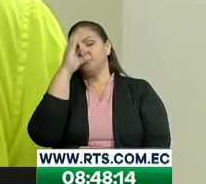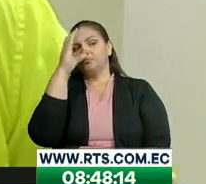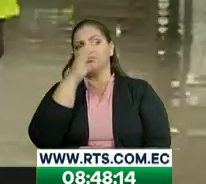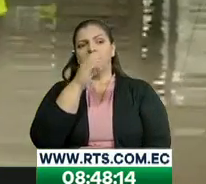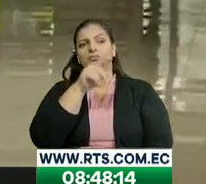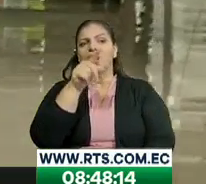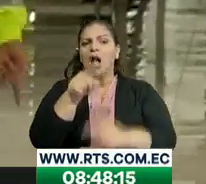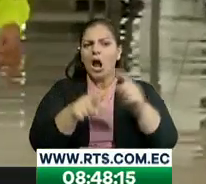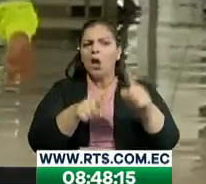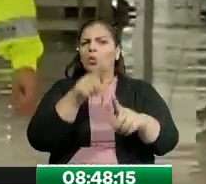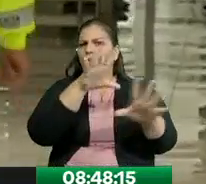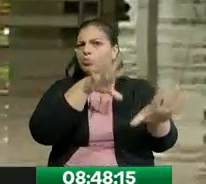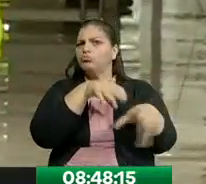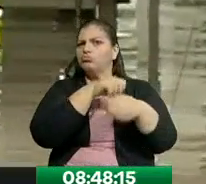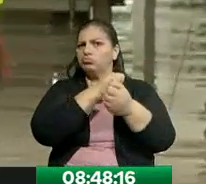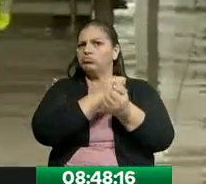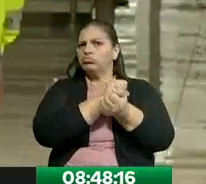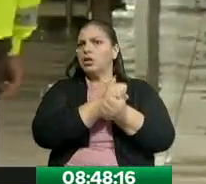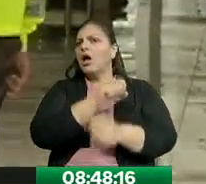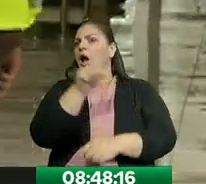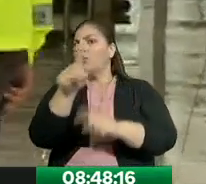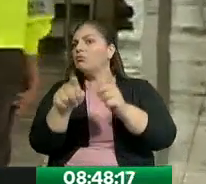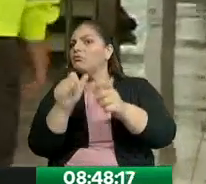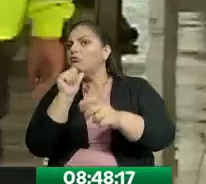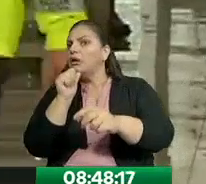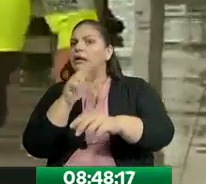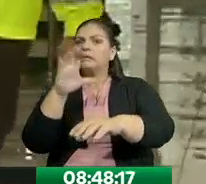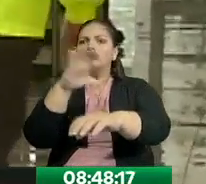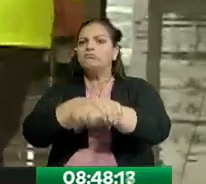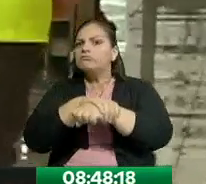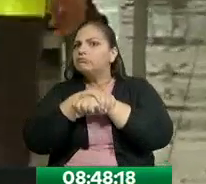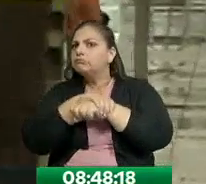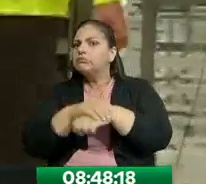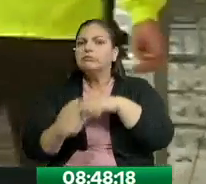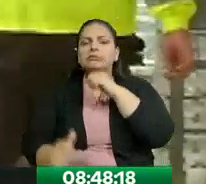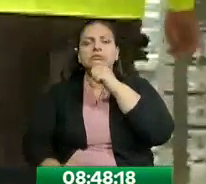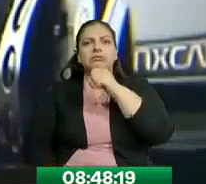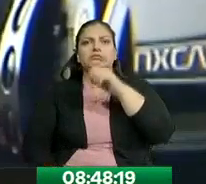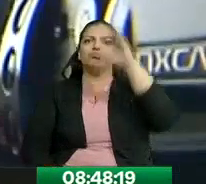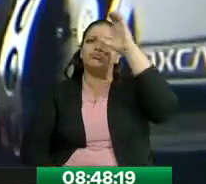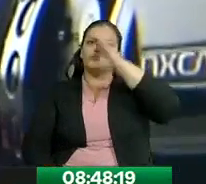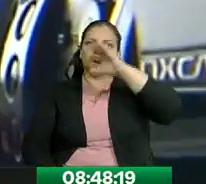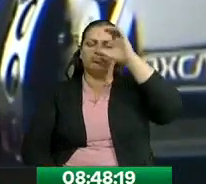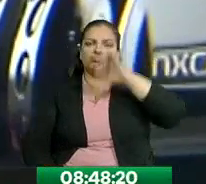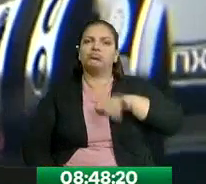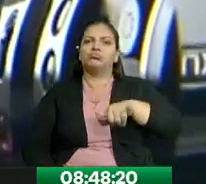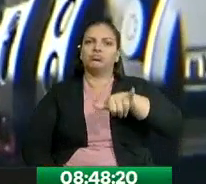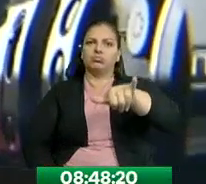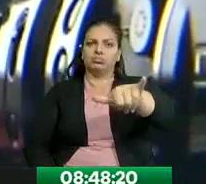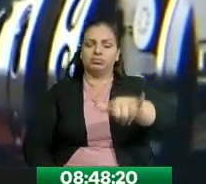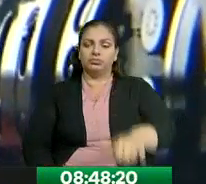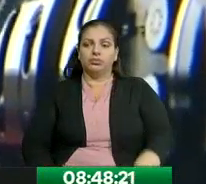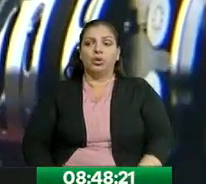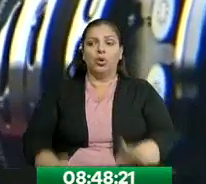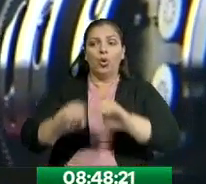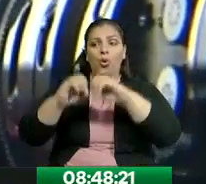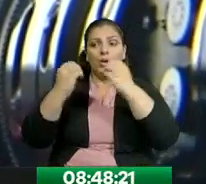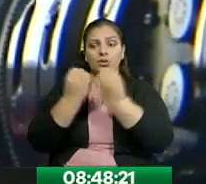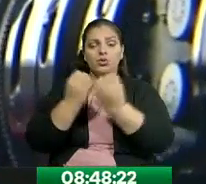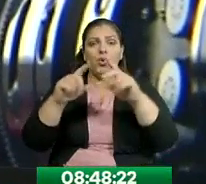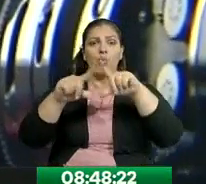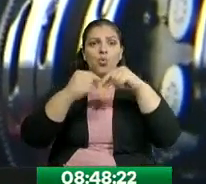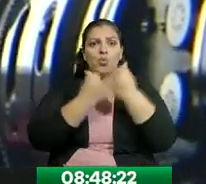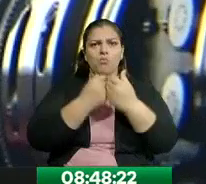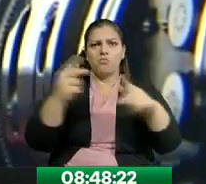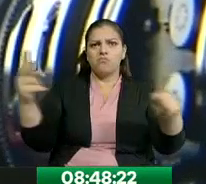pendientes y que mediante trabajo son minuciosos quieren desarticular cualquier tipo de organización dedicada a